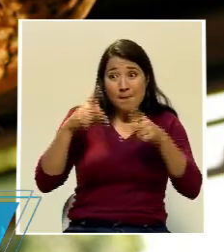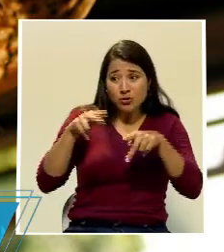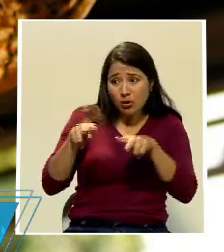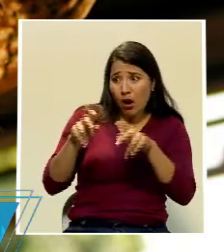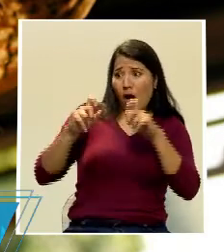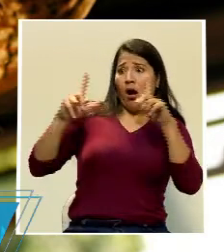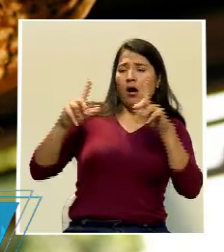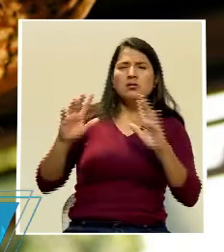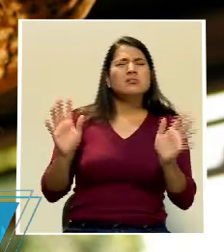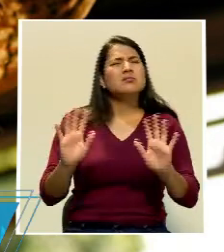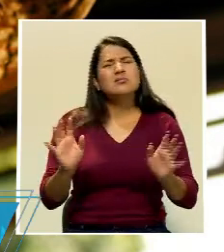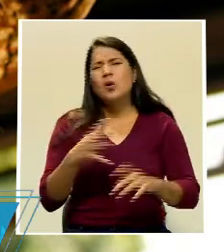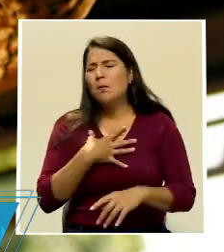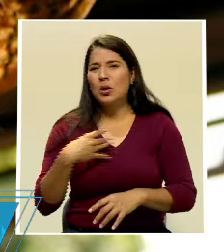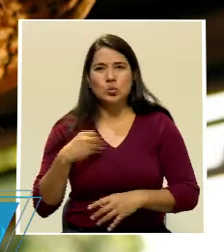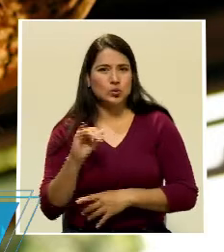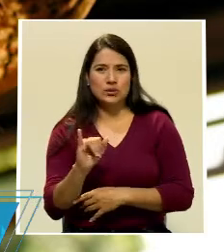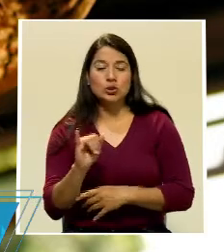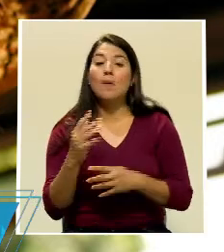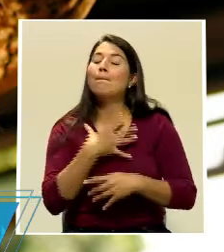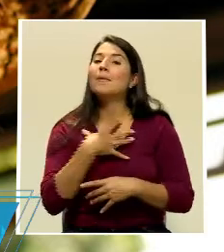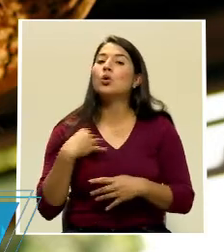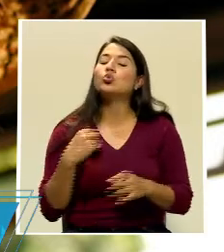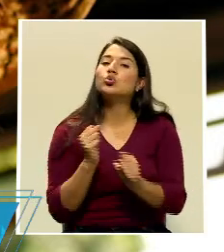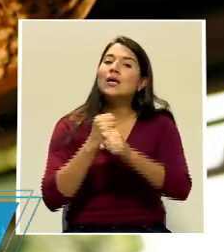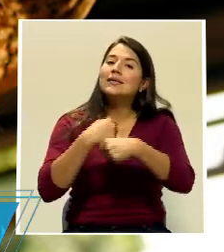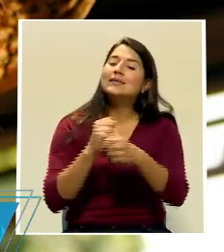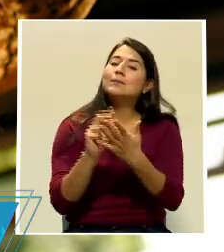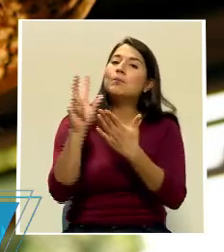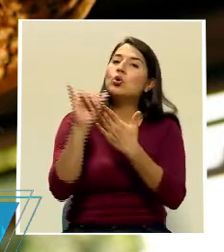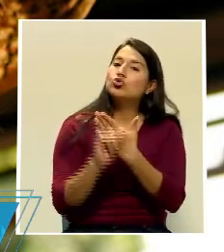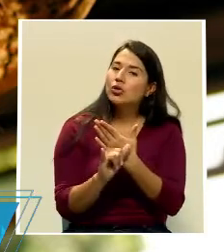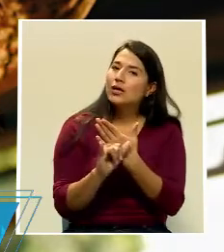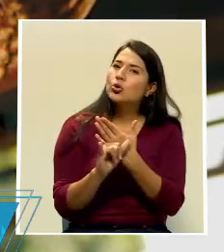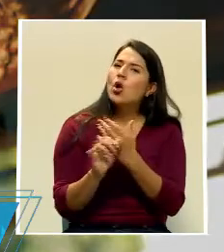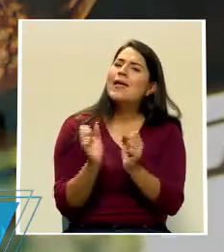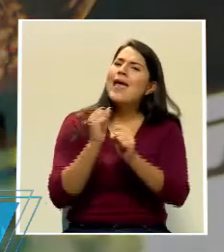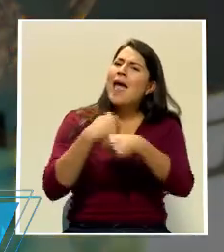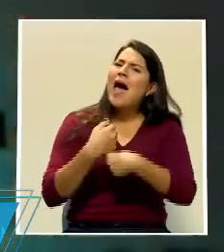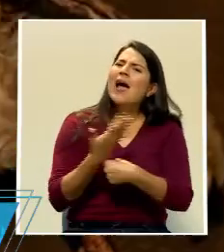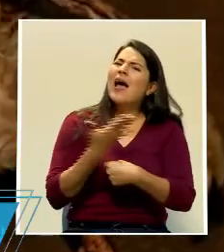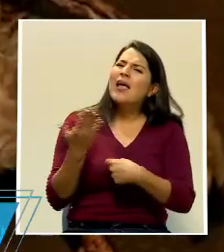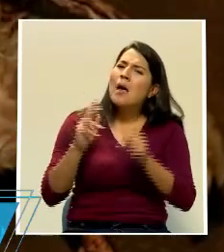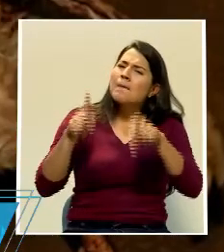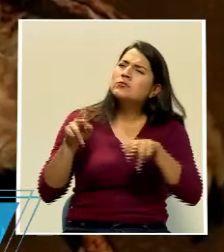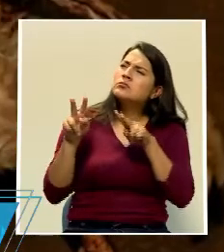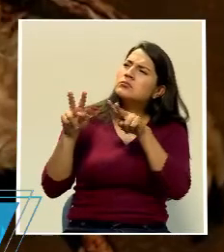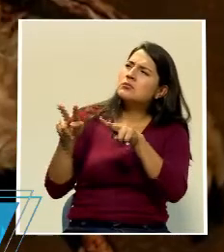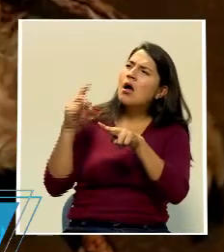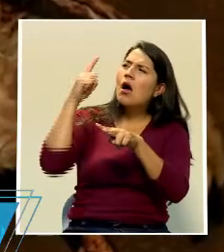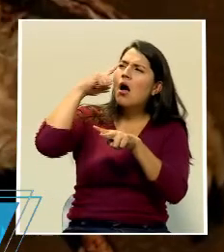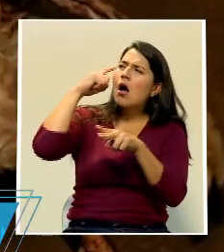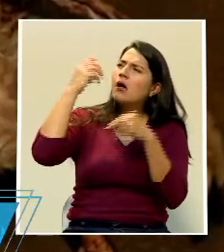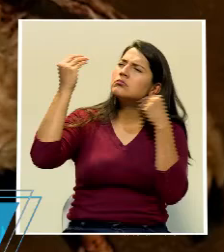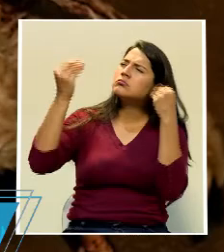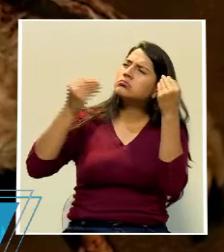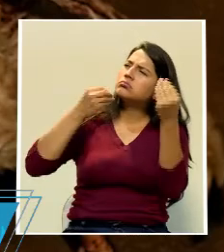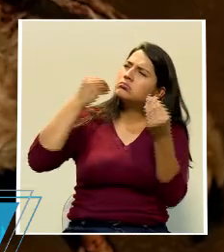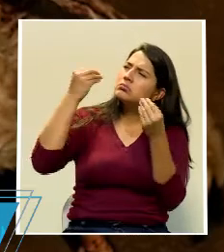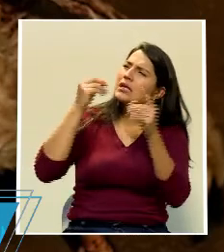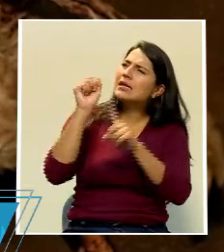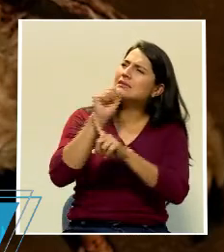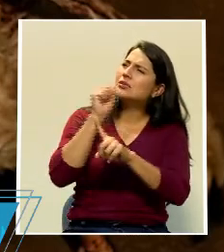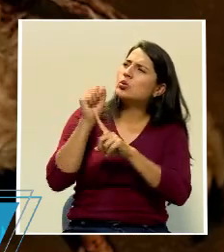Me gusta más bien crear proyectos que puedan hacer reflexionar, analizar a las personas sobre el entorno en el que vivimos, las